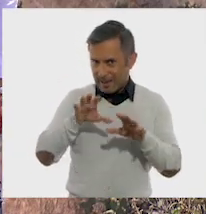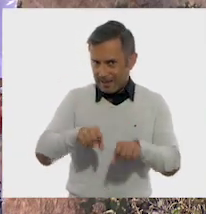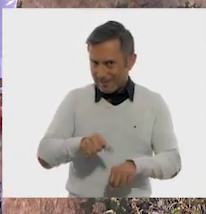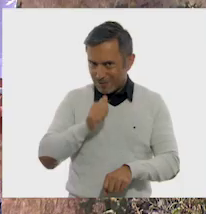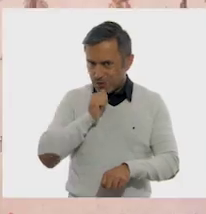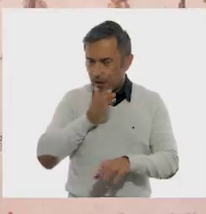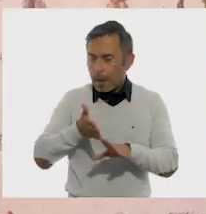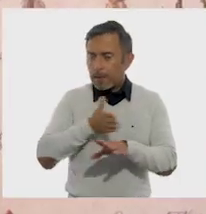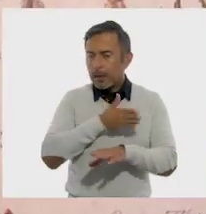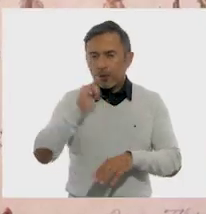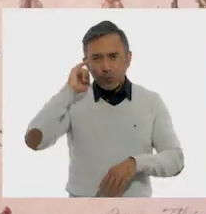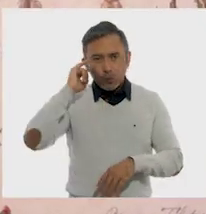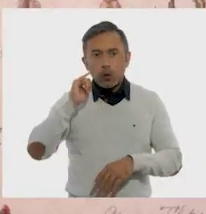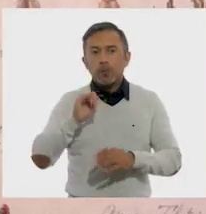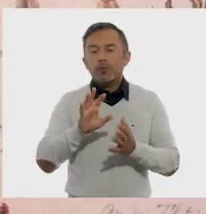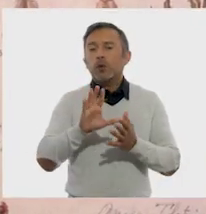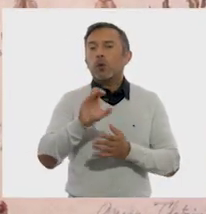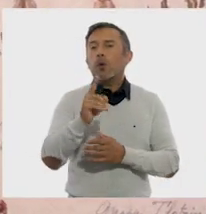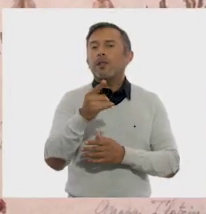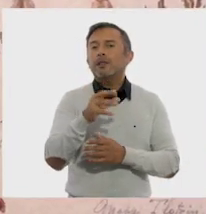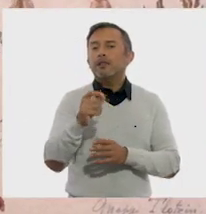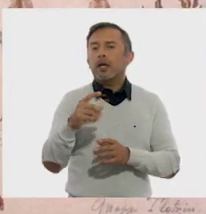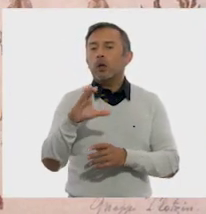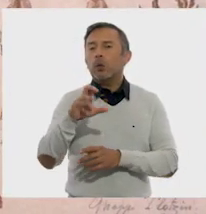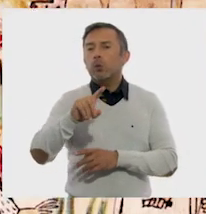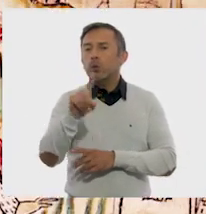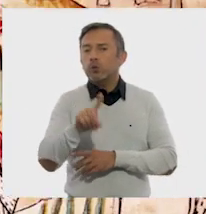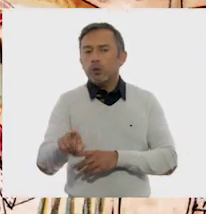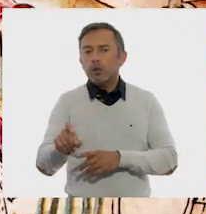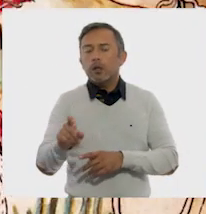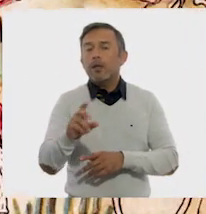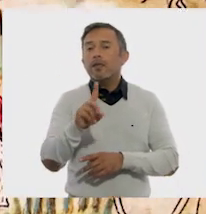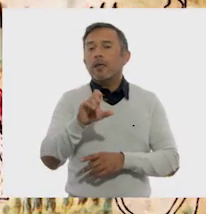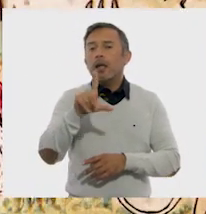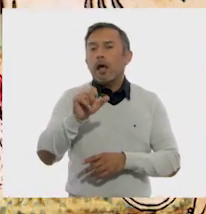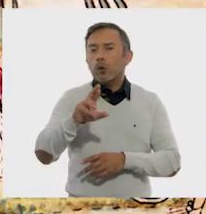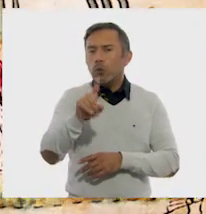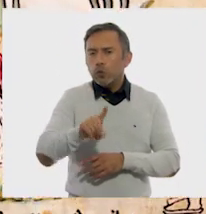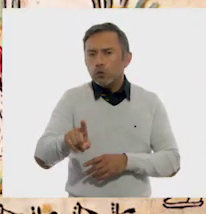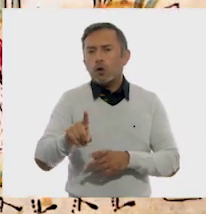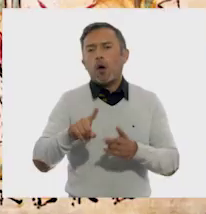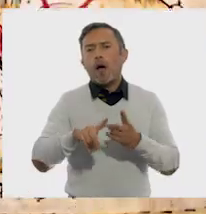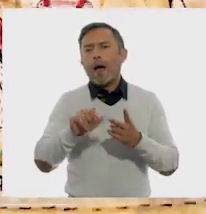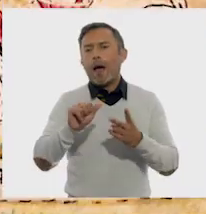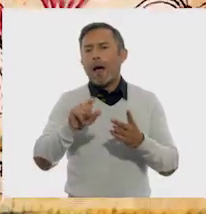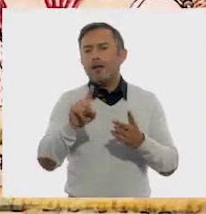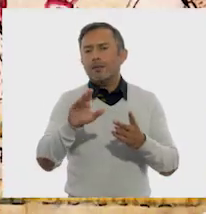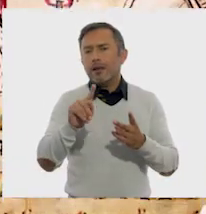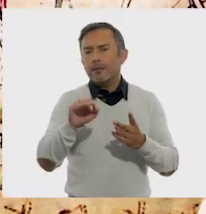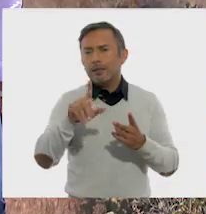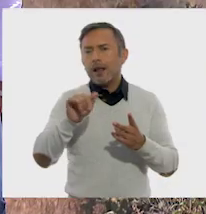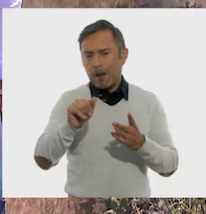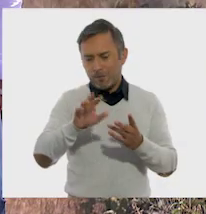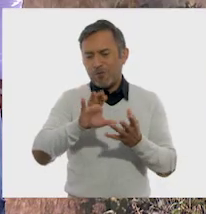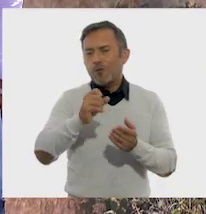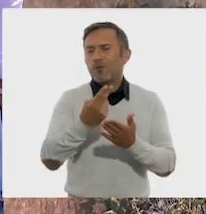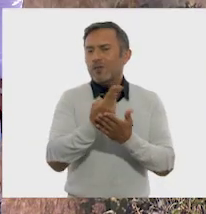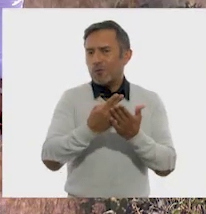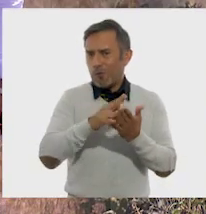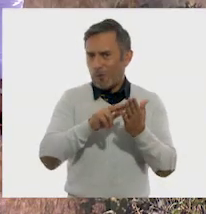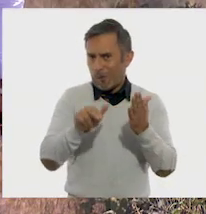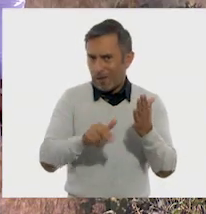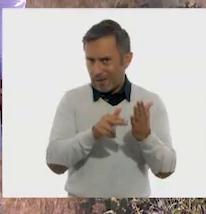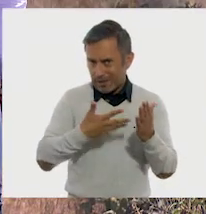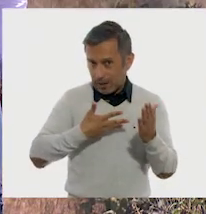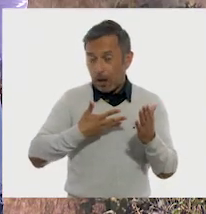códice Cruz, no de la Cruz, no lo que confundirlo con ese de las hierbas, sino el códice de la Cruz o Azcatitla. También otros elementos que podemos encontrar en